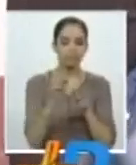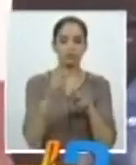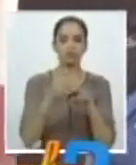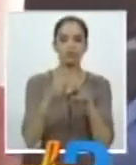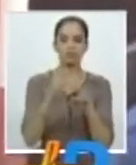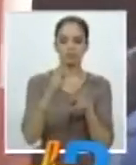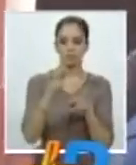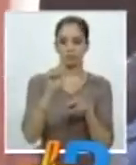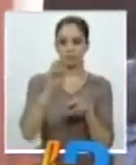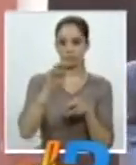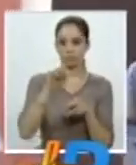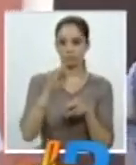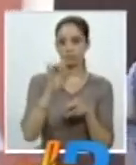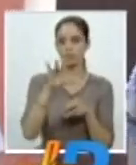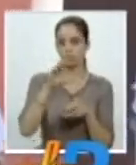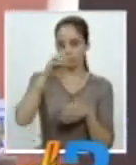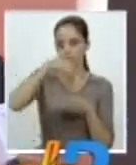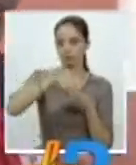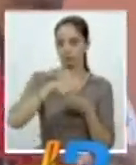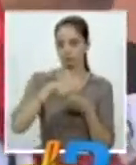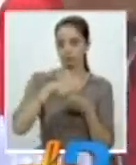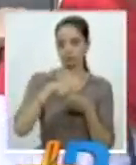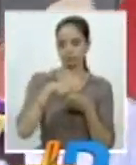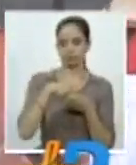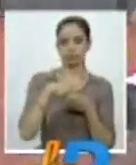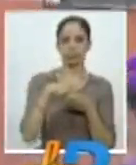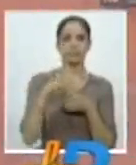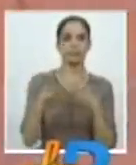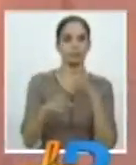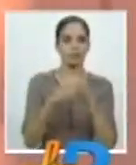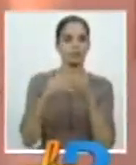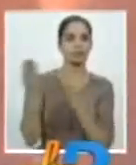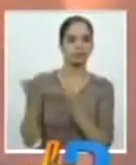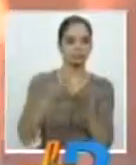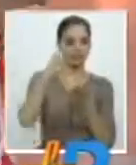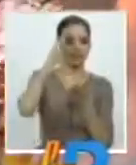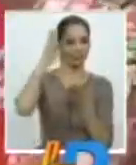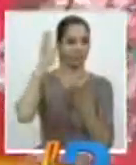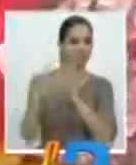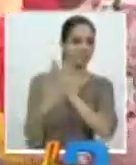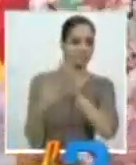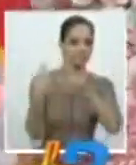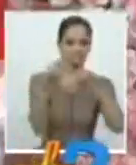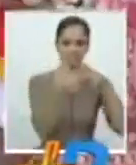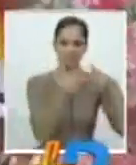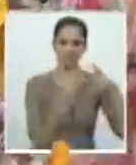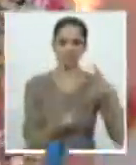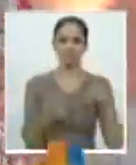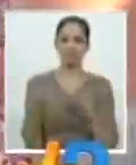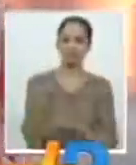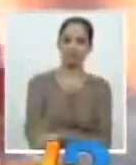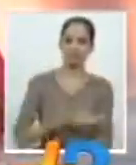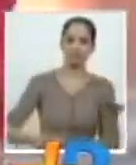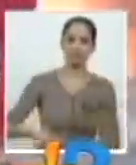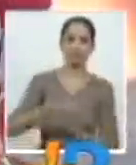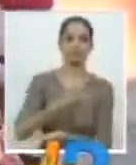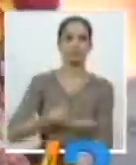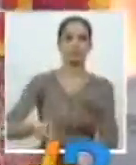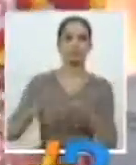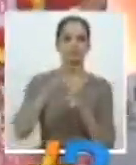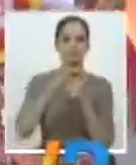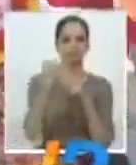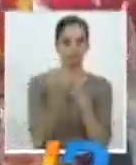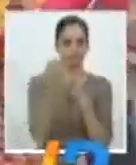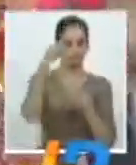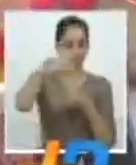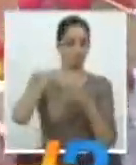tradicional de nuestro departamento. También vamos a delectar a Cerrito Valle con rajaleñas, rumbas sopitas, el cual queremos compartir esto, nuestra cultura con este